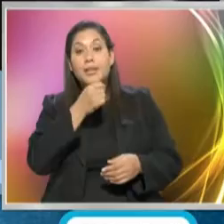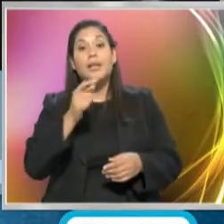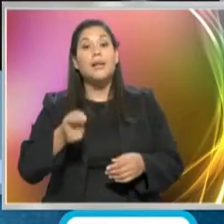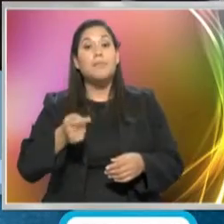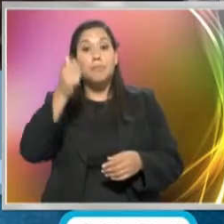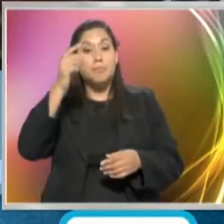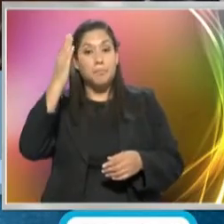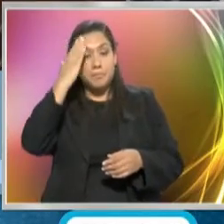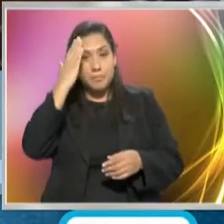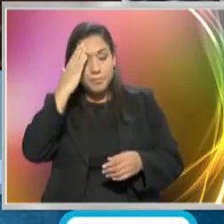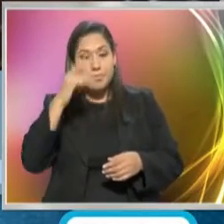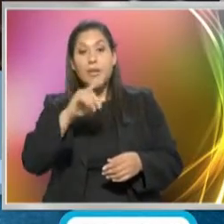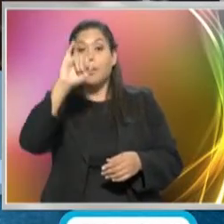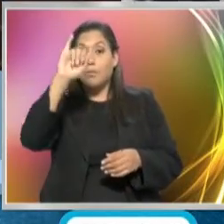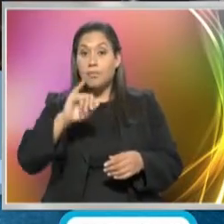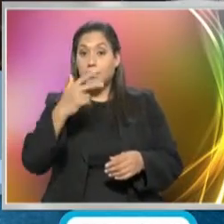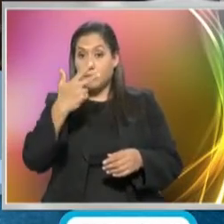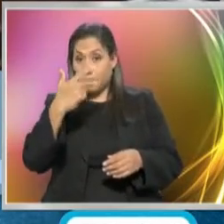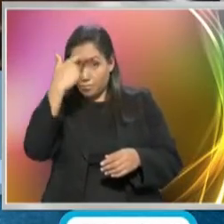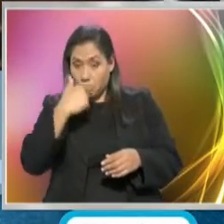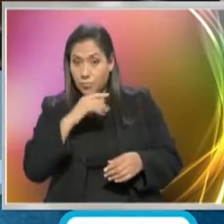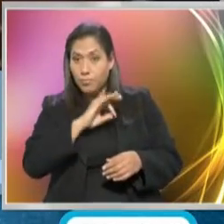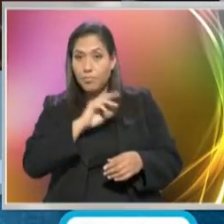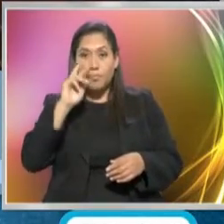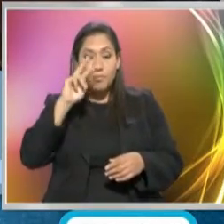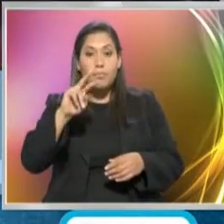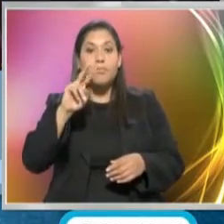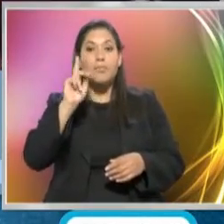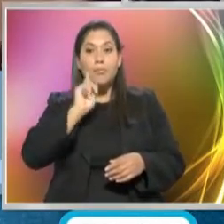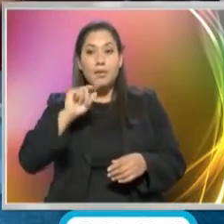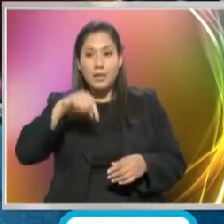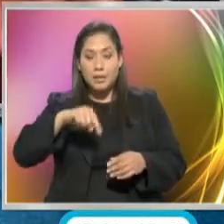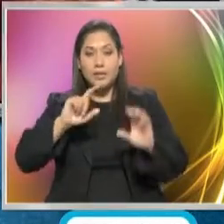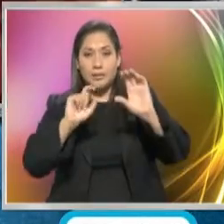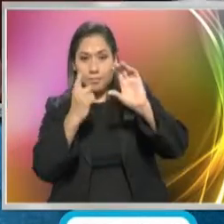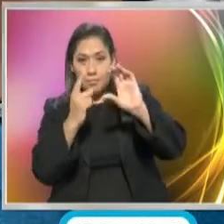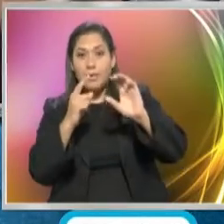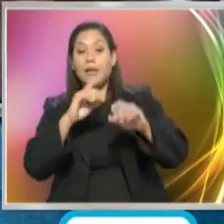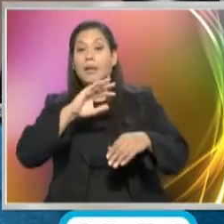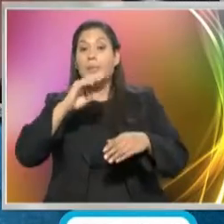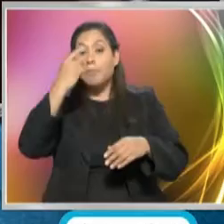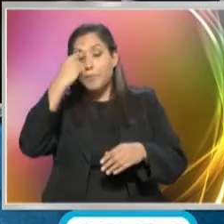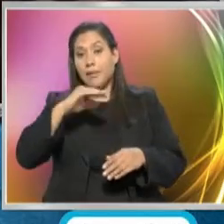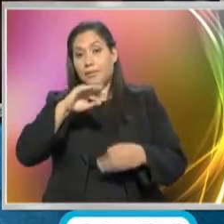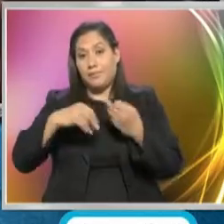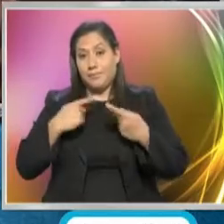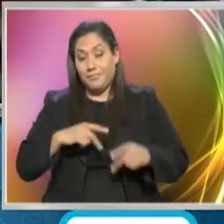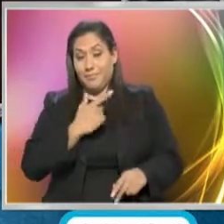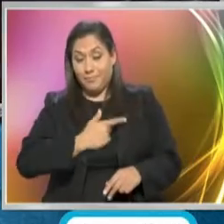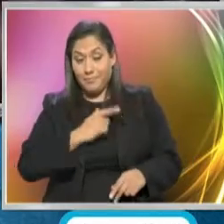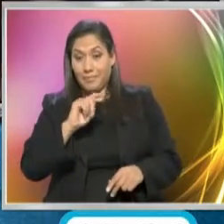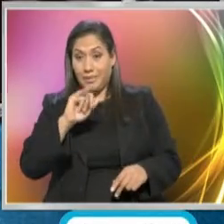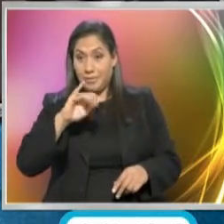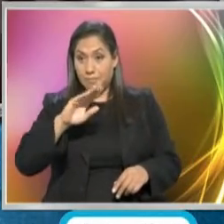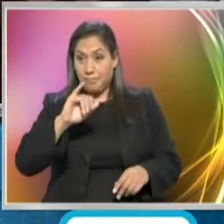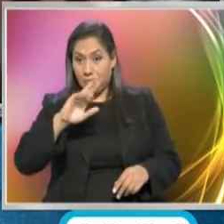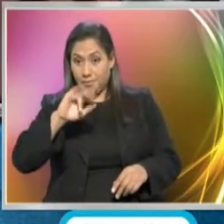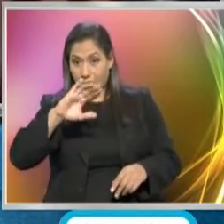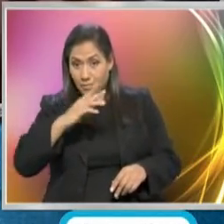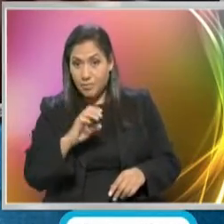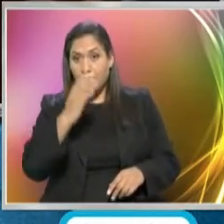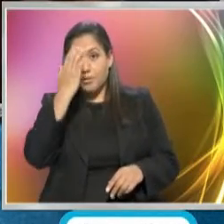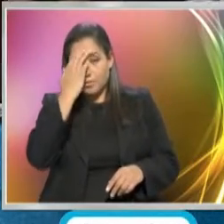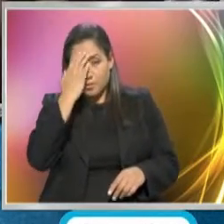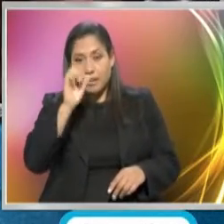todos los días, todos los jueves, a las 8 de la noche podemos ver en un programa de televisión aquí en Capital 21, para que todos los fans de Timbiriche puedan estar cerquita de